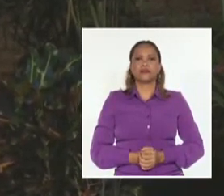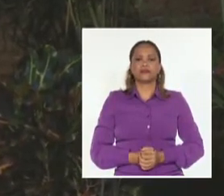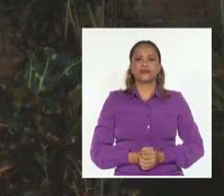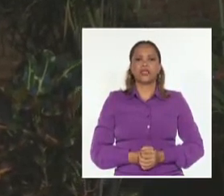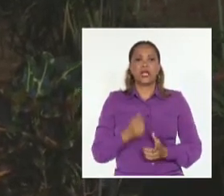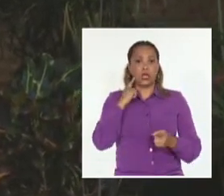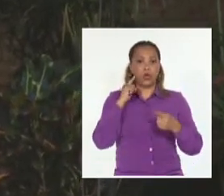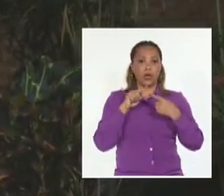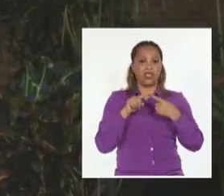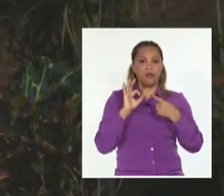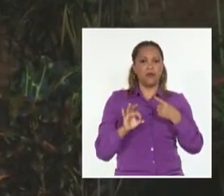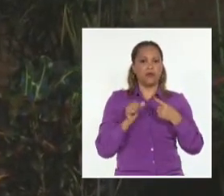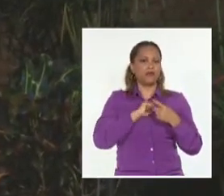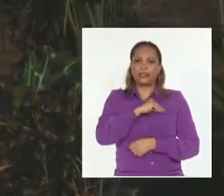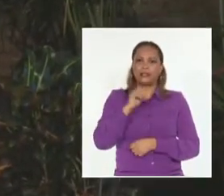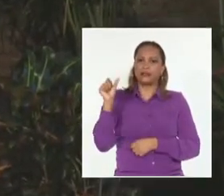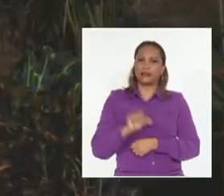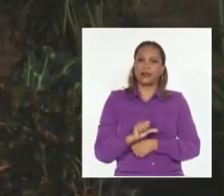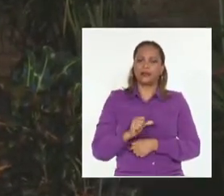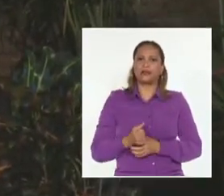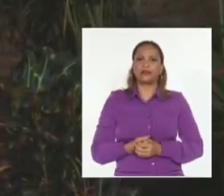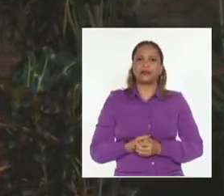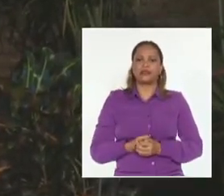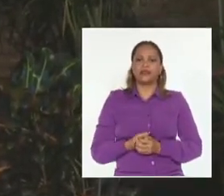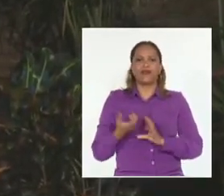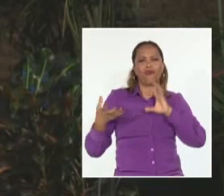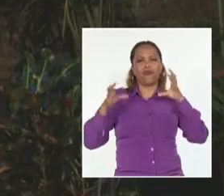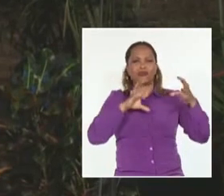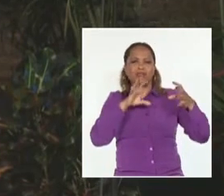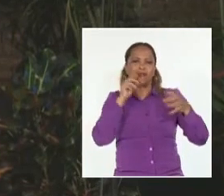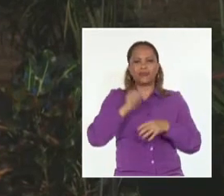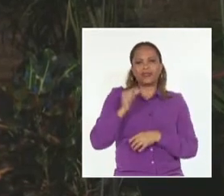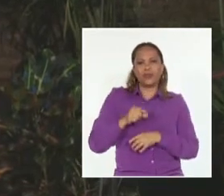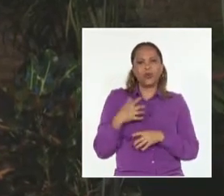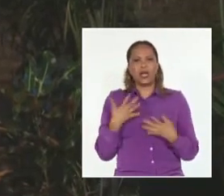objetivo desmovilizar, confundir, desorientar y